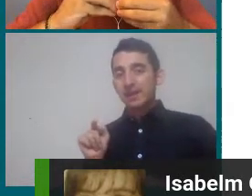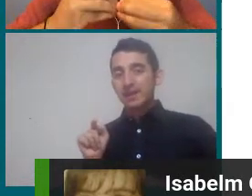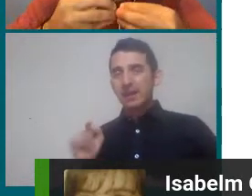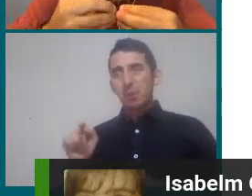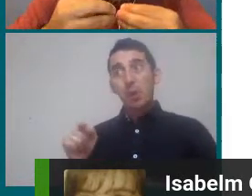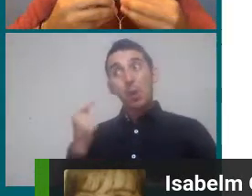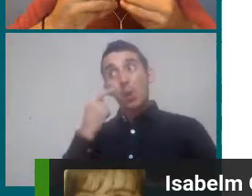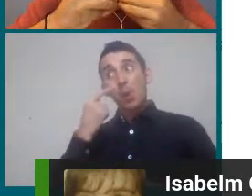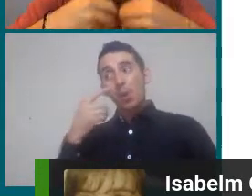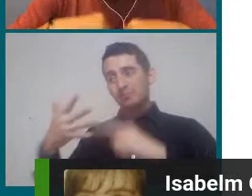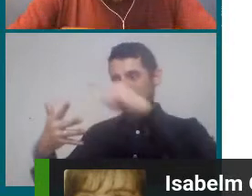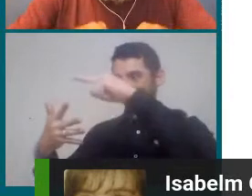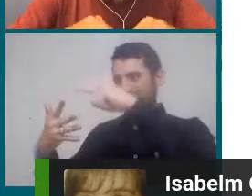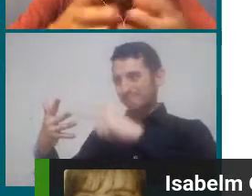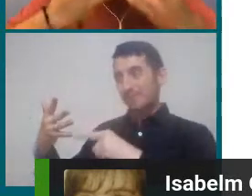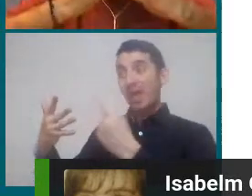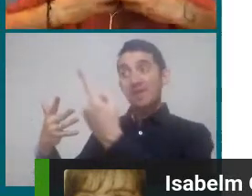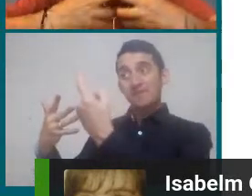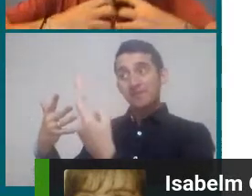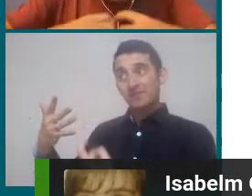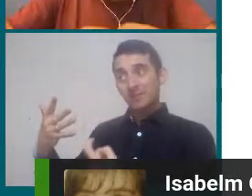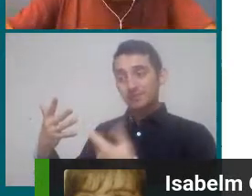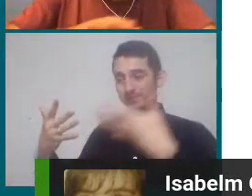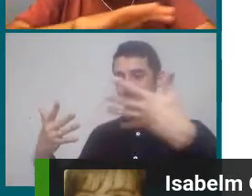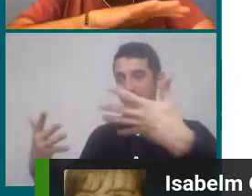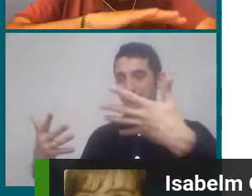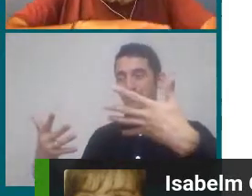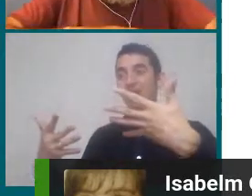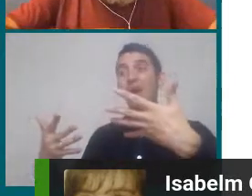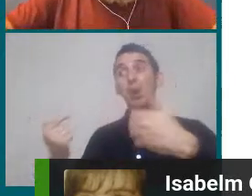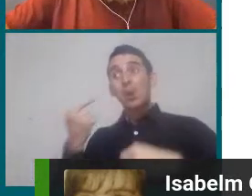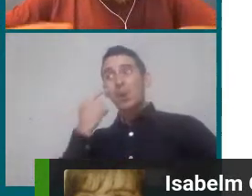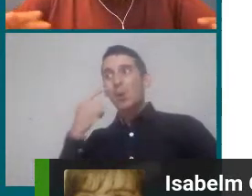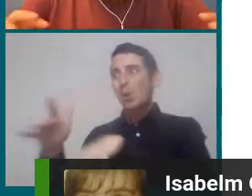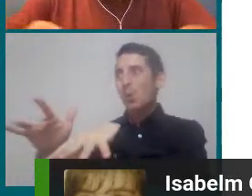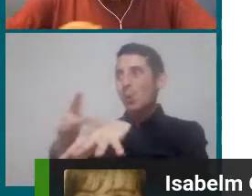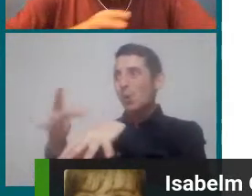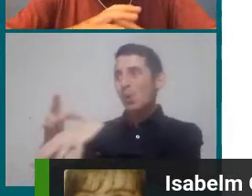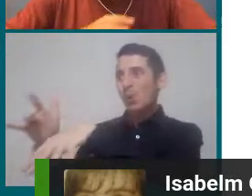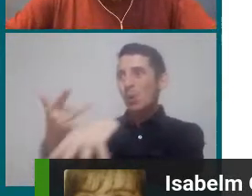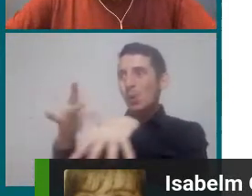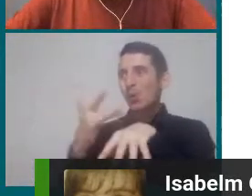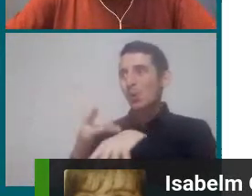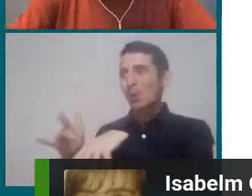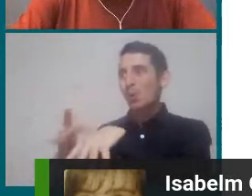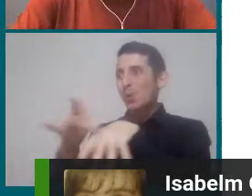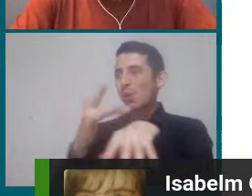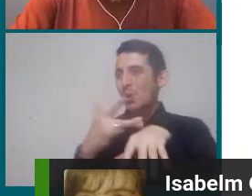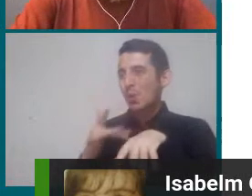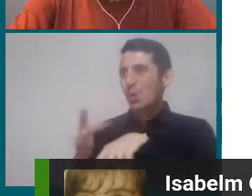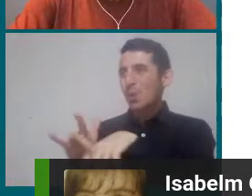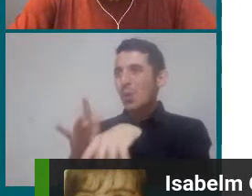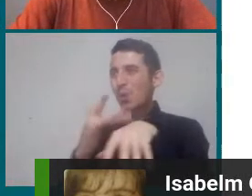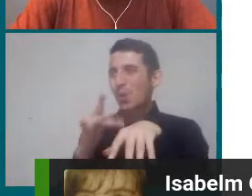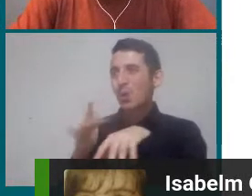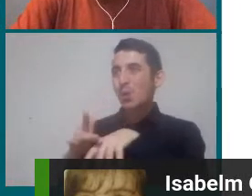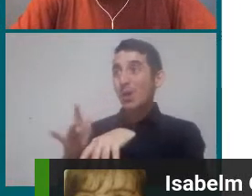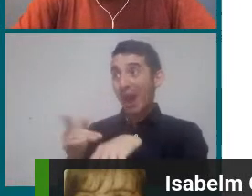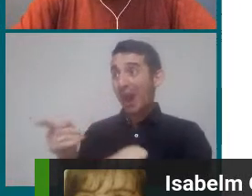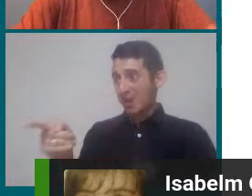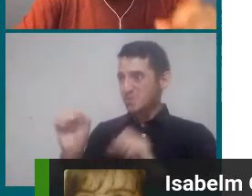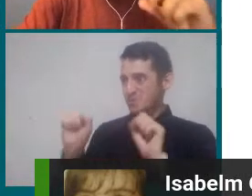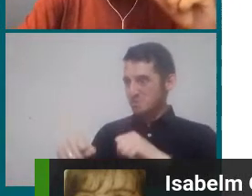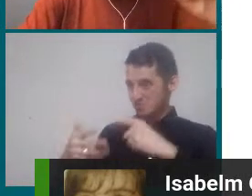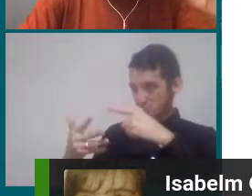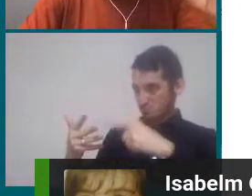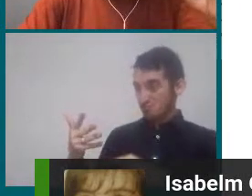mejorar, y luego otra capa con otro toque emocional en el que le podamos dar, pues de nuevo, otros